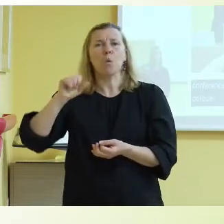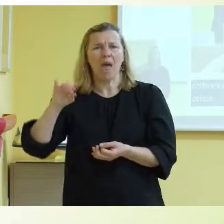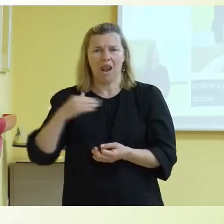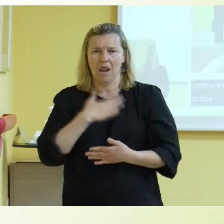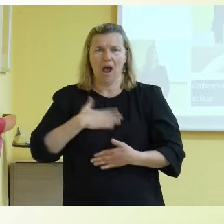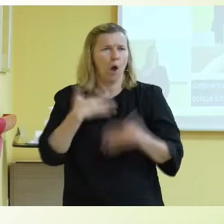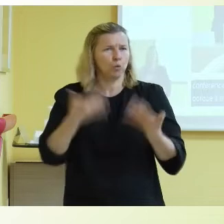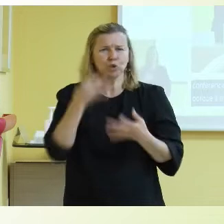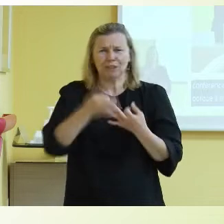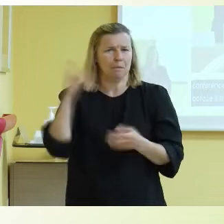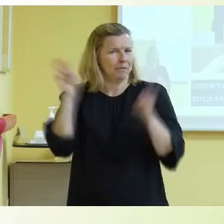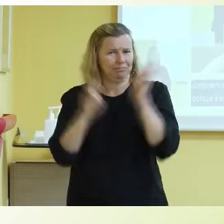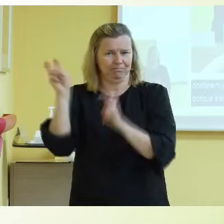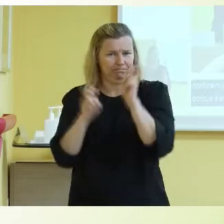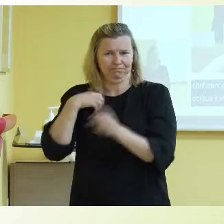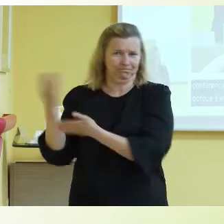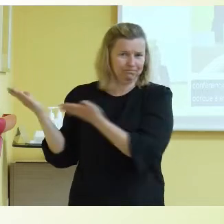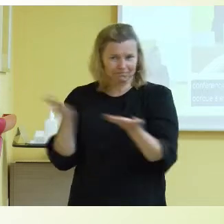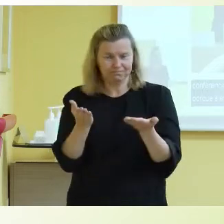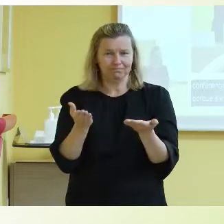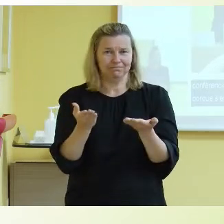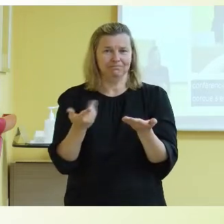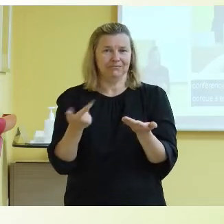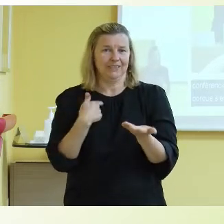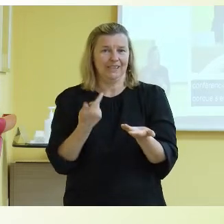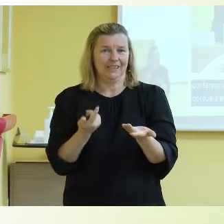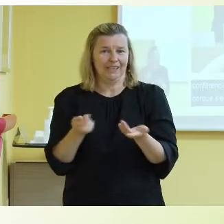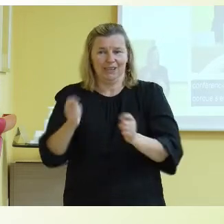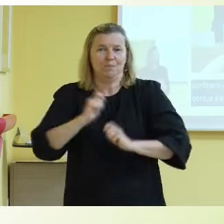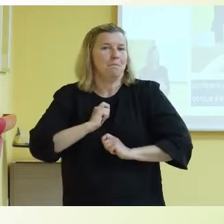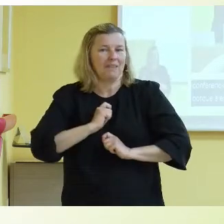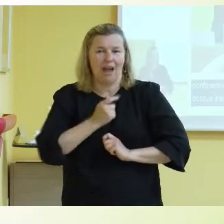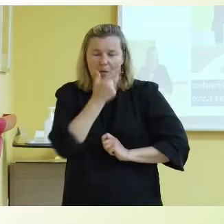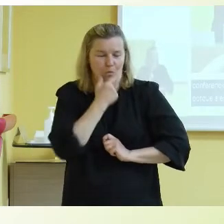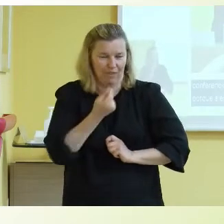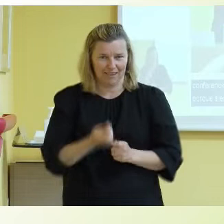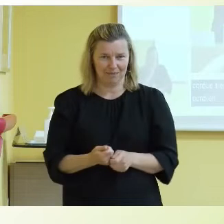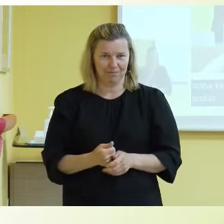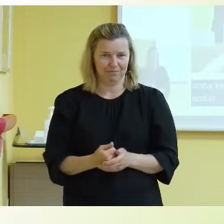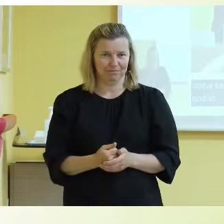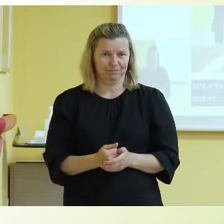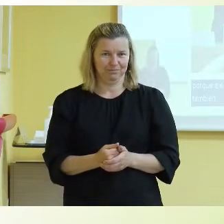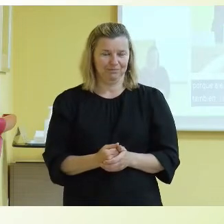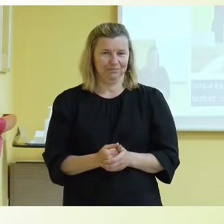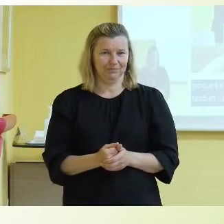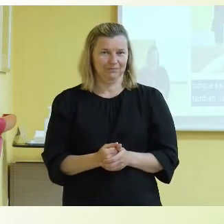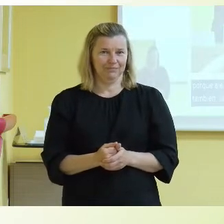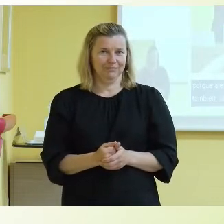los que habéis venido estáis siempre disponibles y os lo ponéis muy fácil.